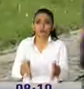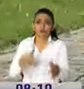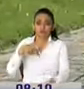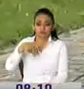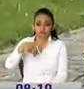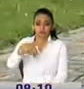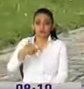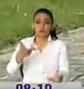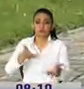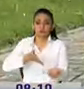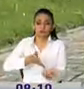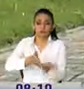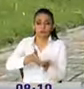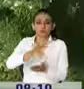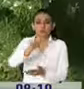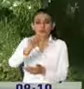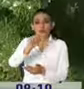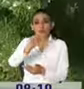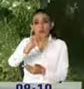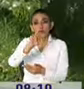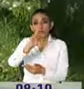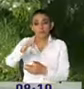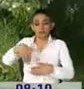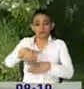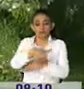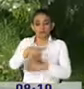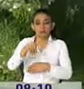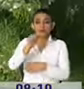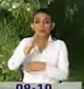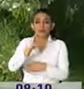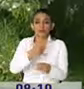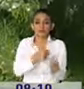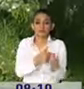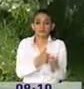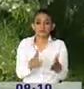está ubicado en la calle Laureano de la Cruz y Manuel Abad, junto al